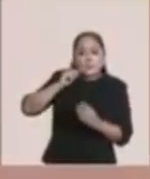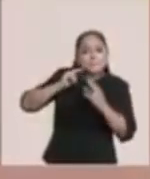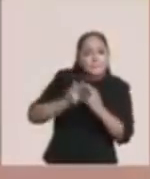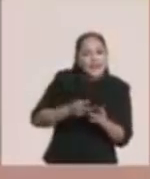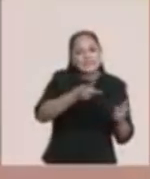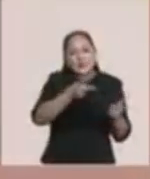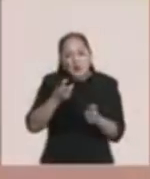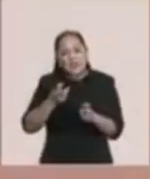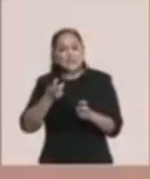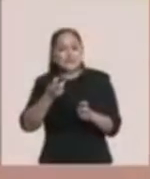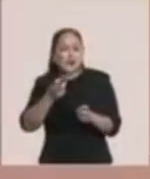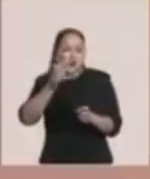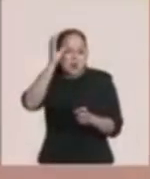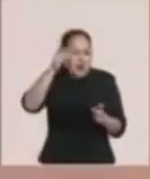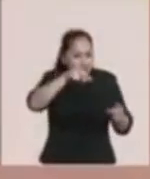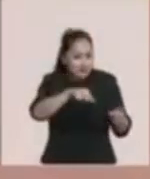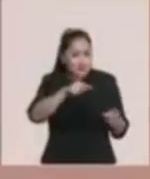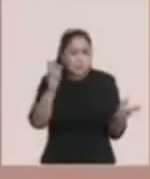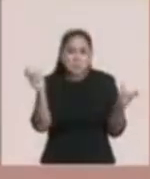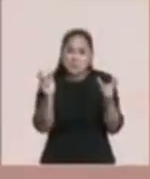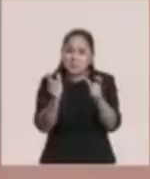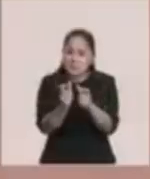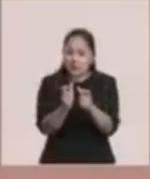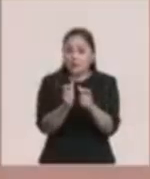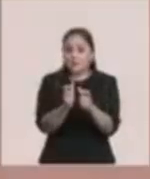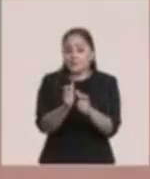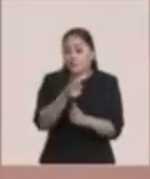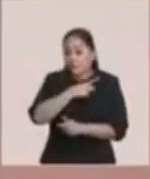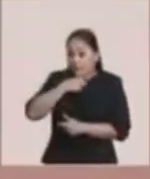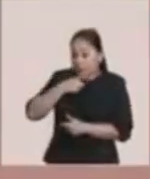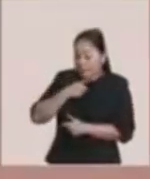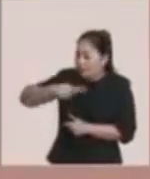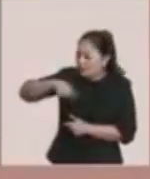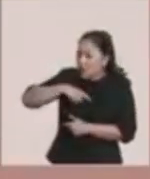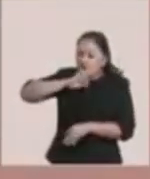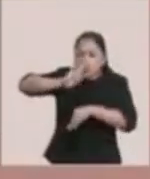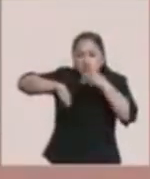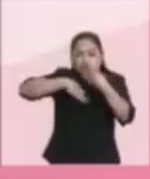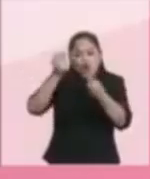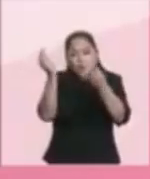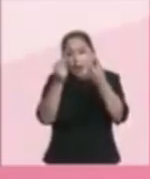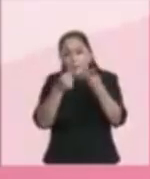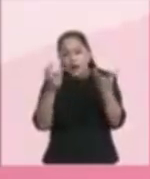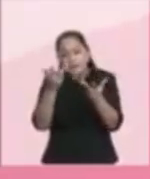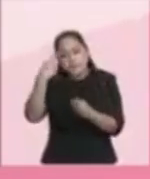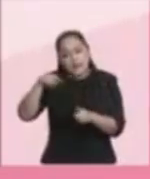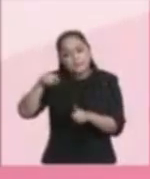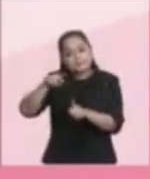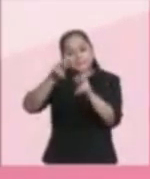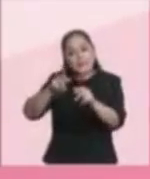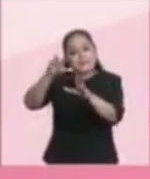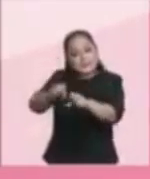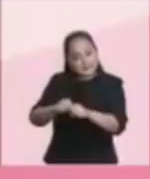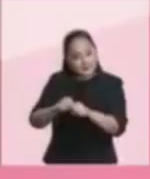y creo que tenemos que hacer todo para garantizar la paz.